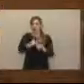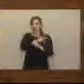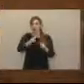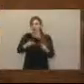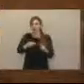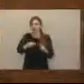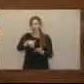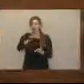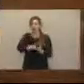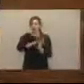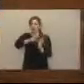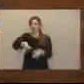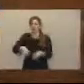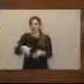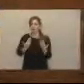recepción final.